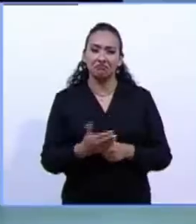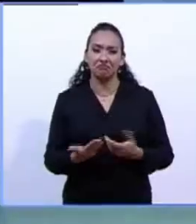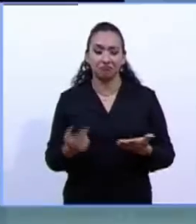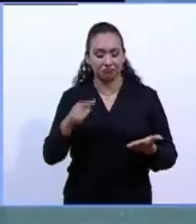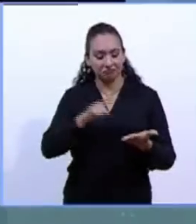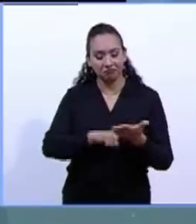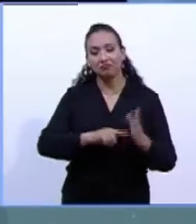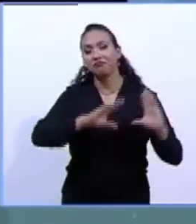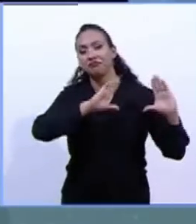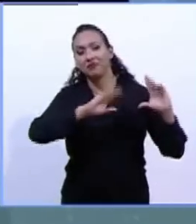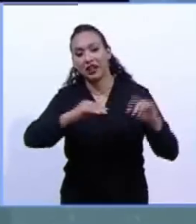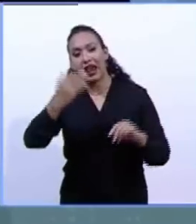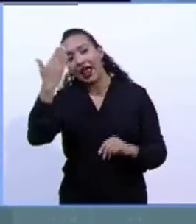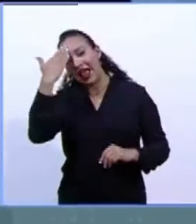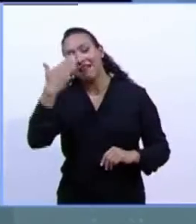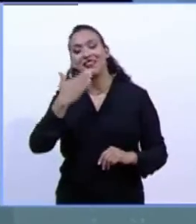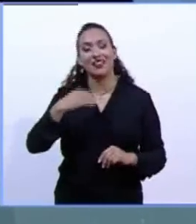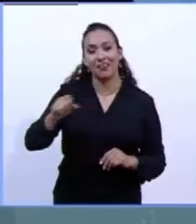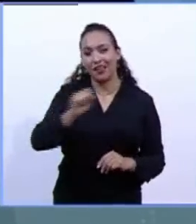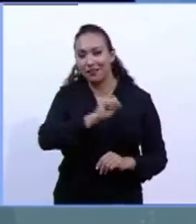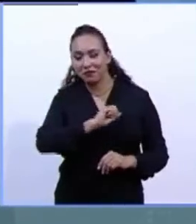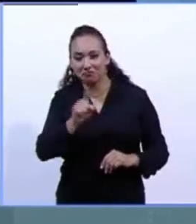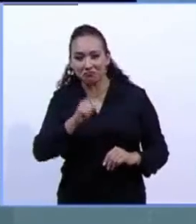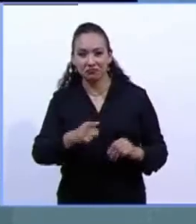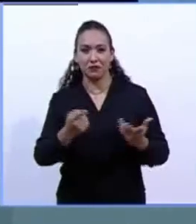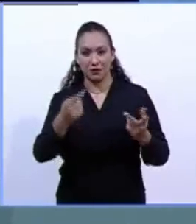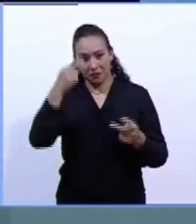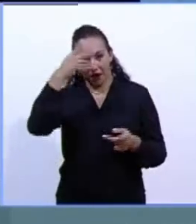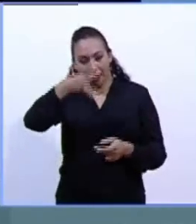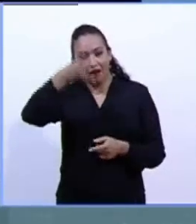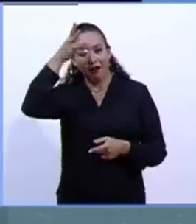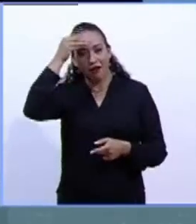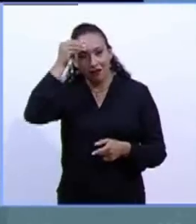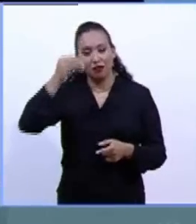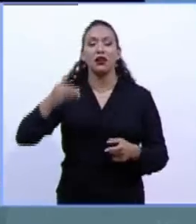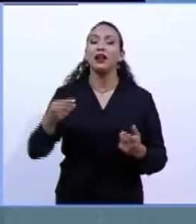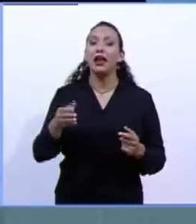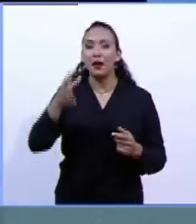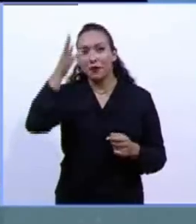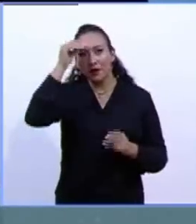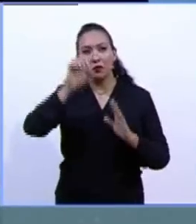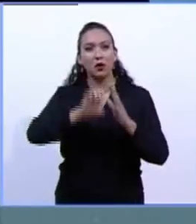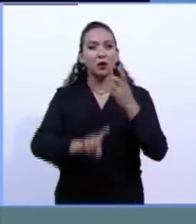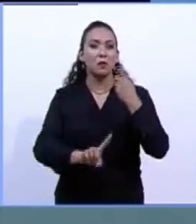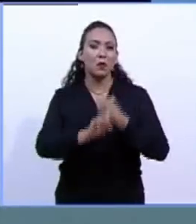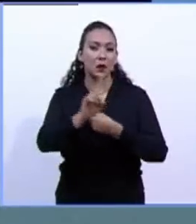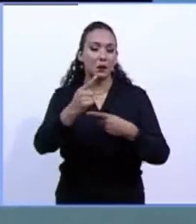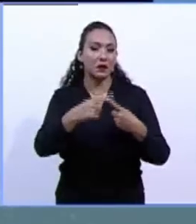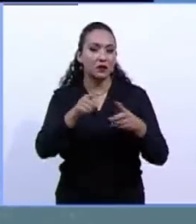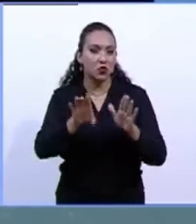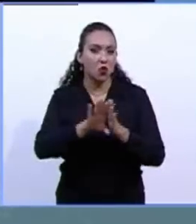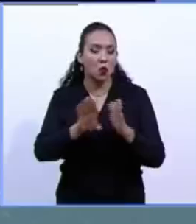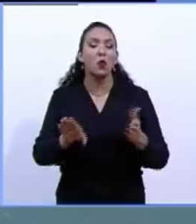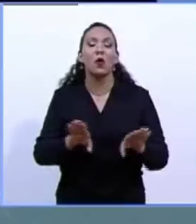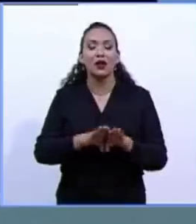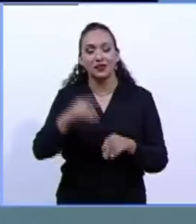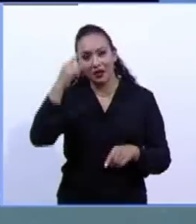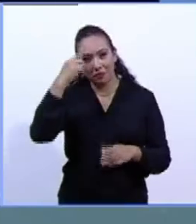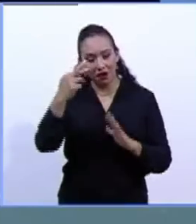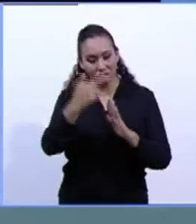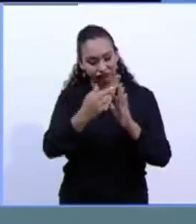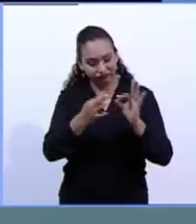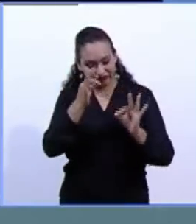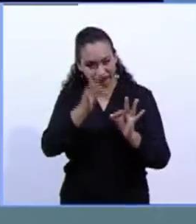competencias y habilidades analíticas interdisciplinarias para abordar desafíos y problemáticas en el ámbito de la